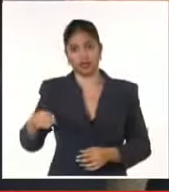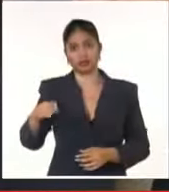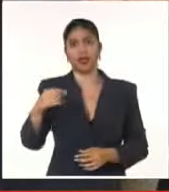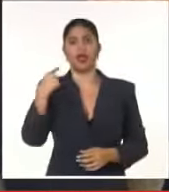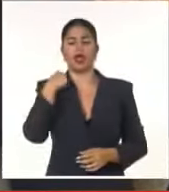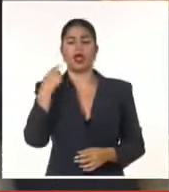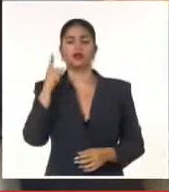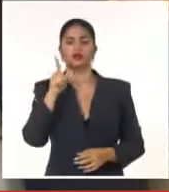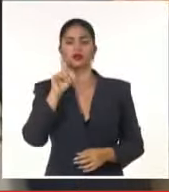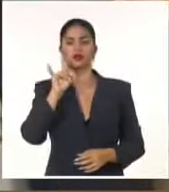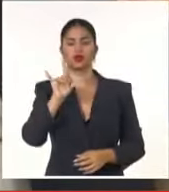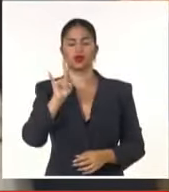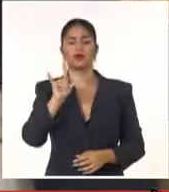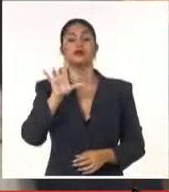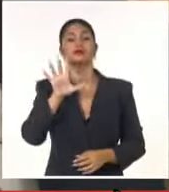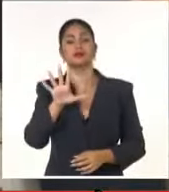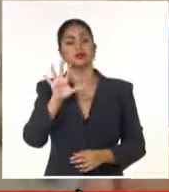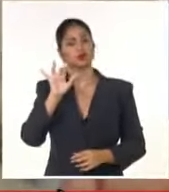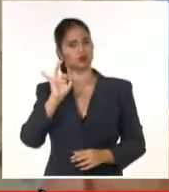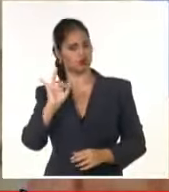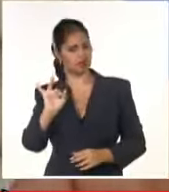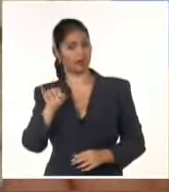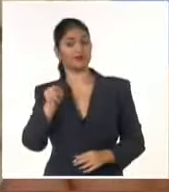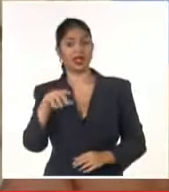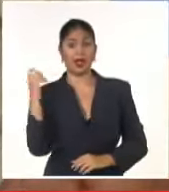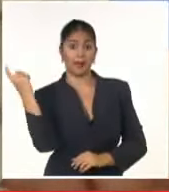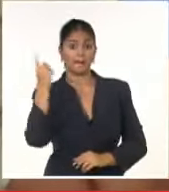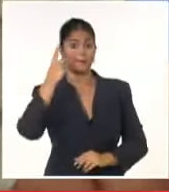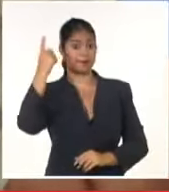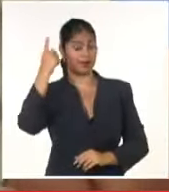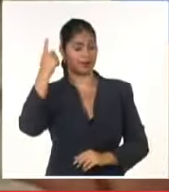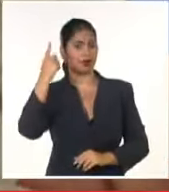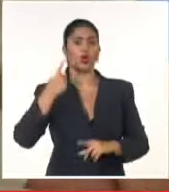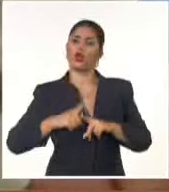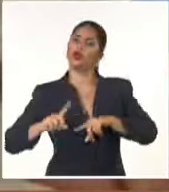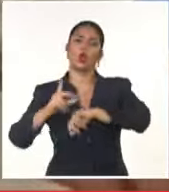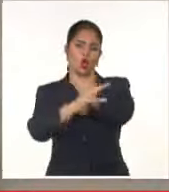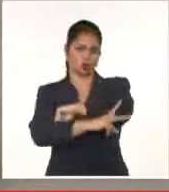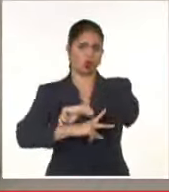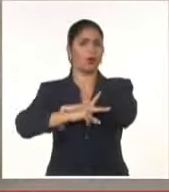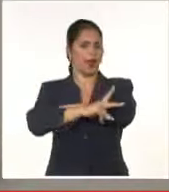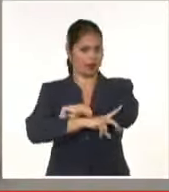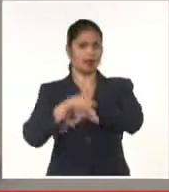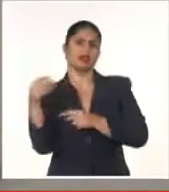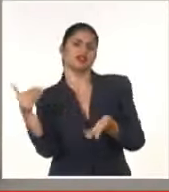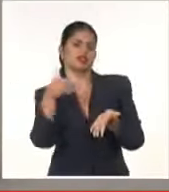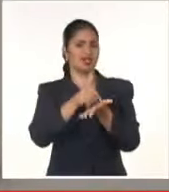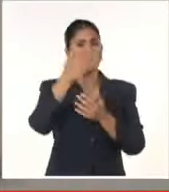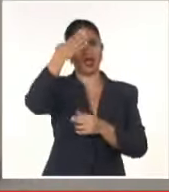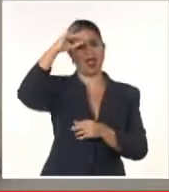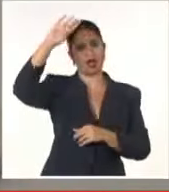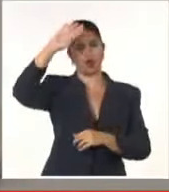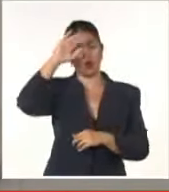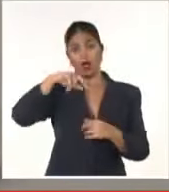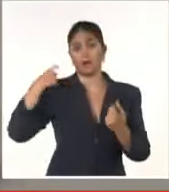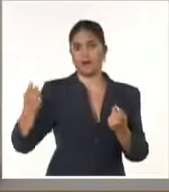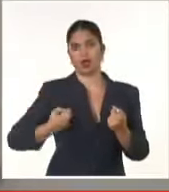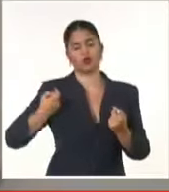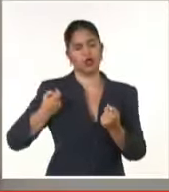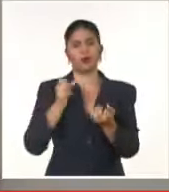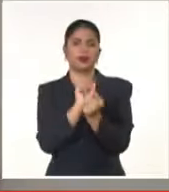1957, donde se convirtió en el primer y único guatemalteco del ejército rebelde. La acogida de los compañeros fue muy